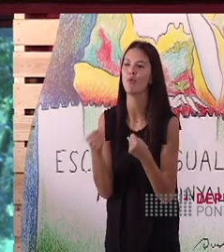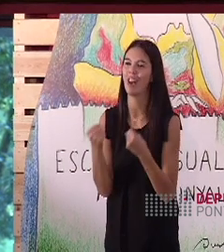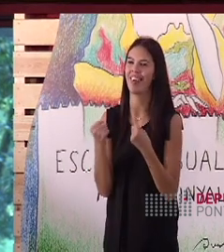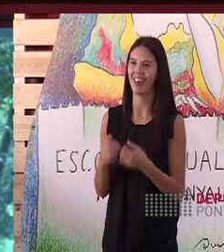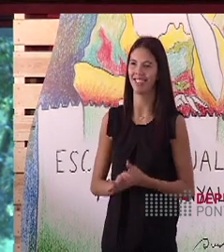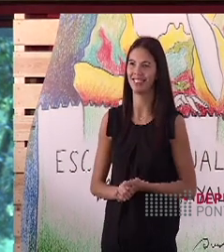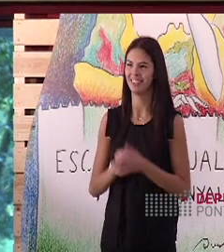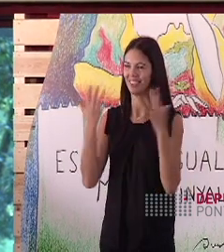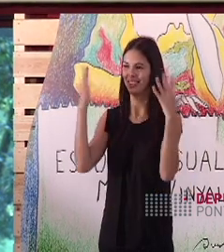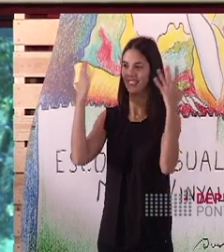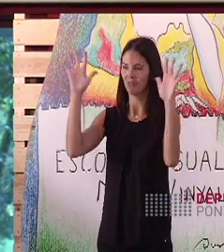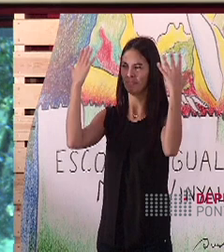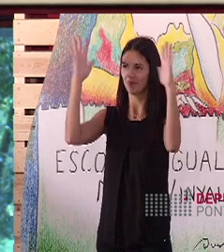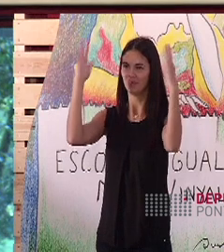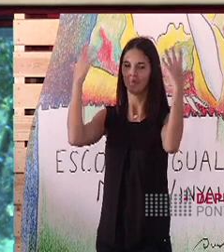fuerza.